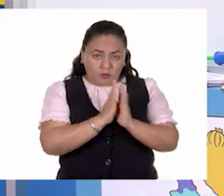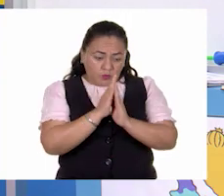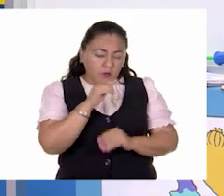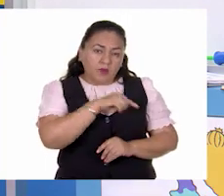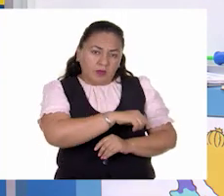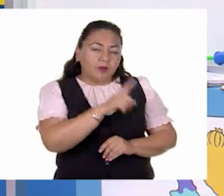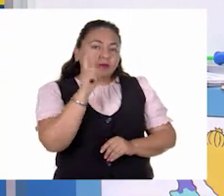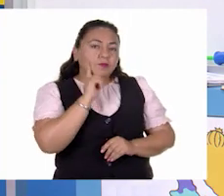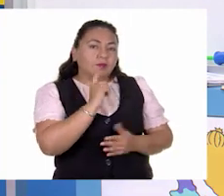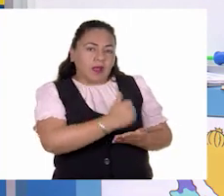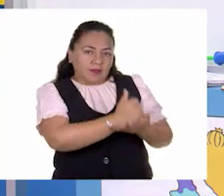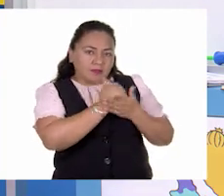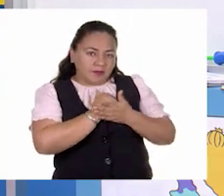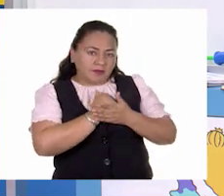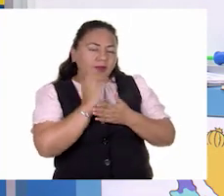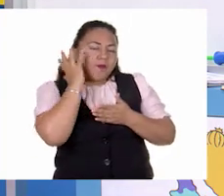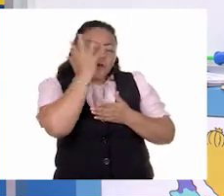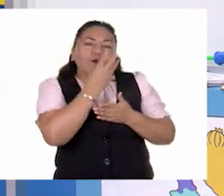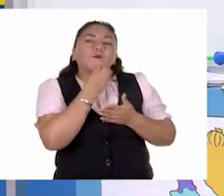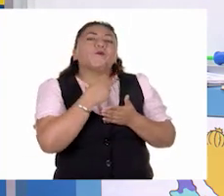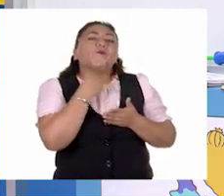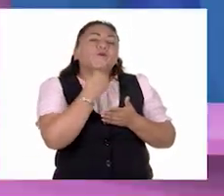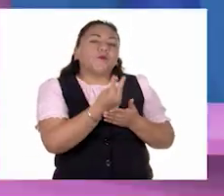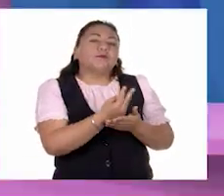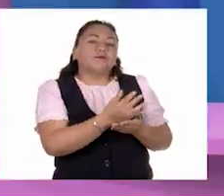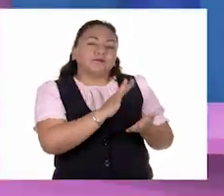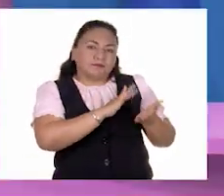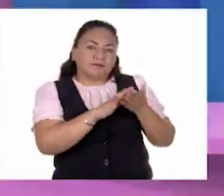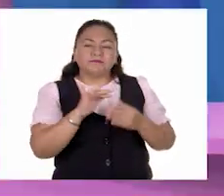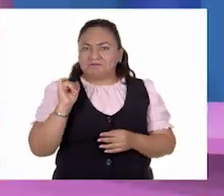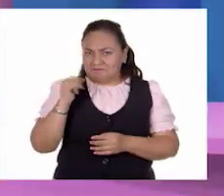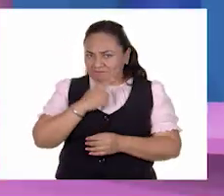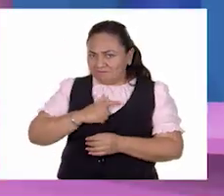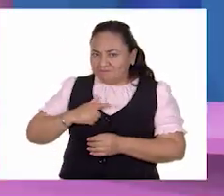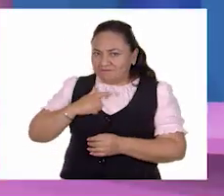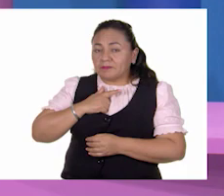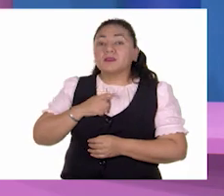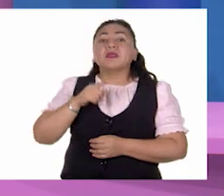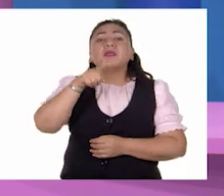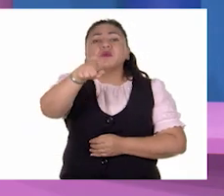favor, Lari, en voz alta, con tu bella voz, compartirlo? Claro, maestro. Y